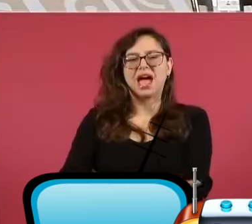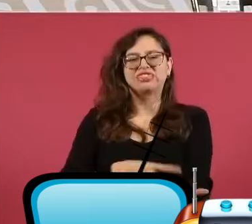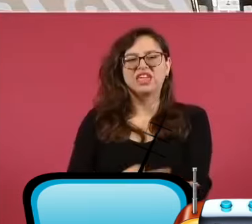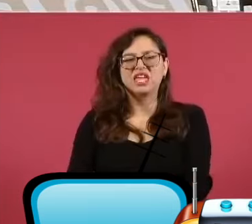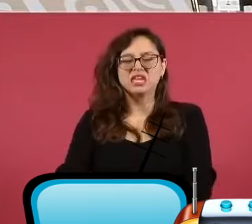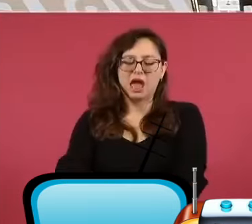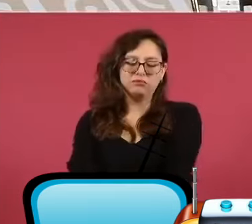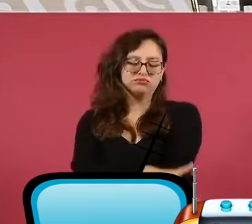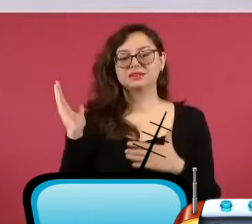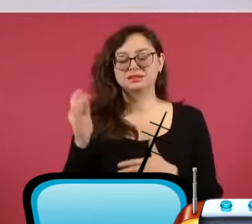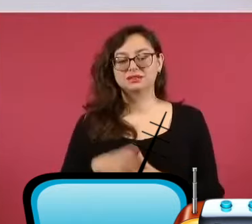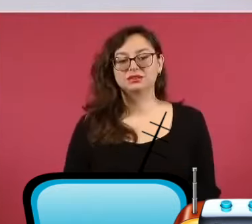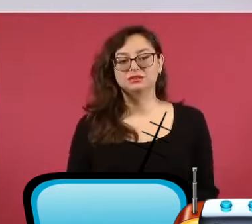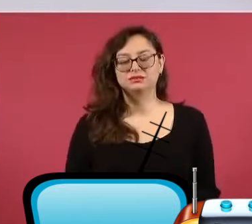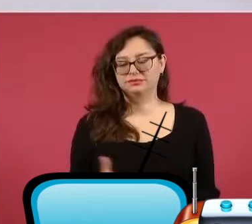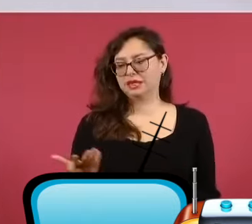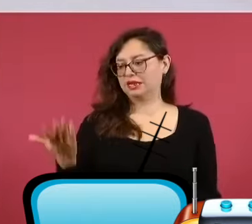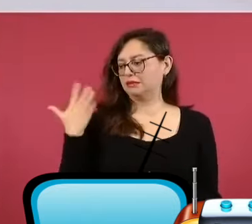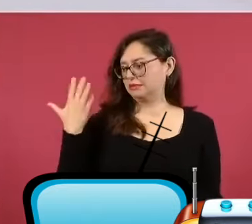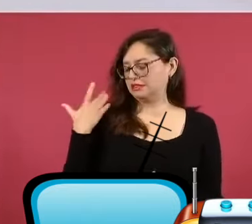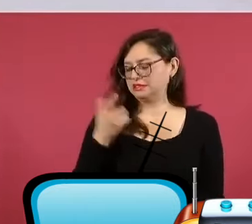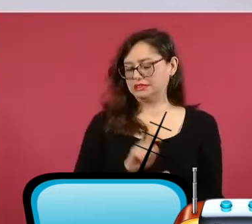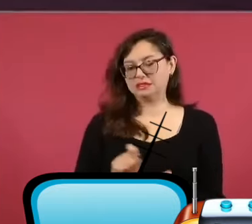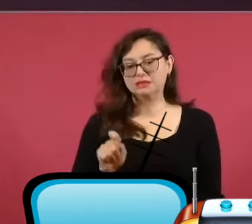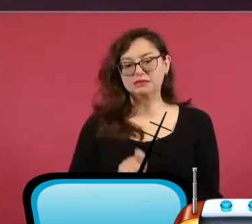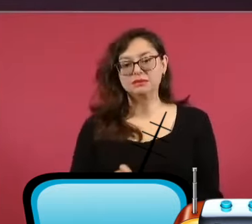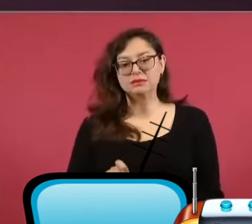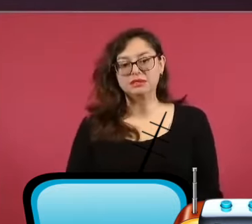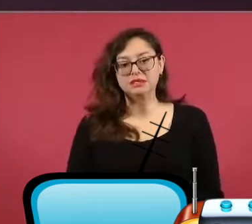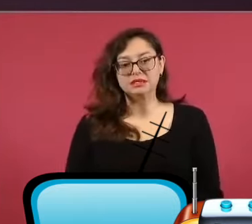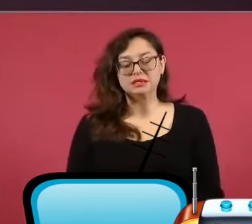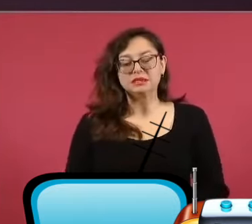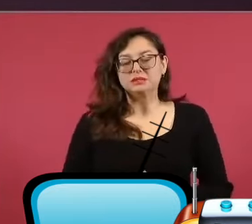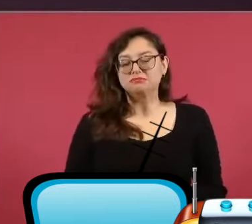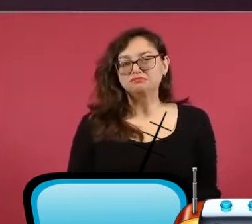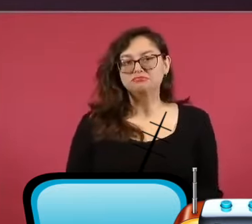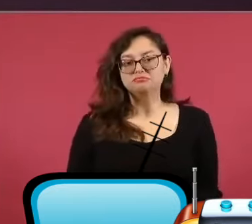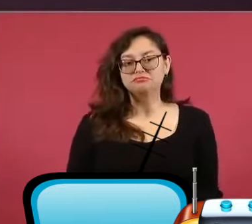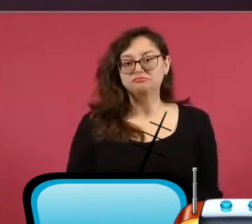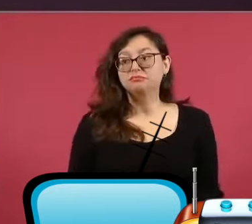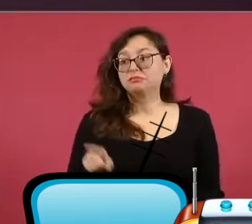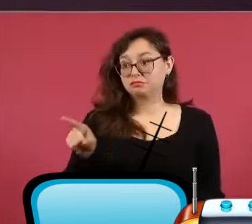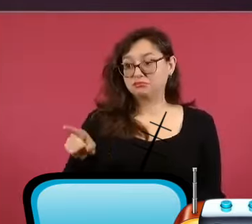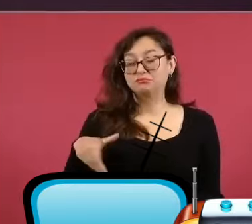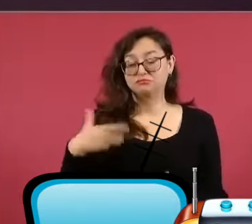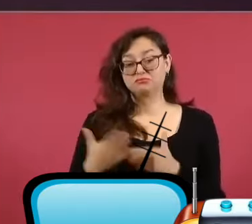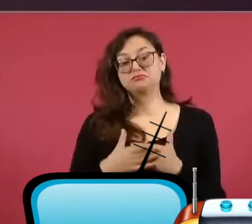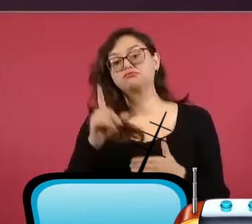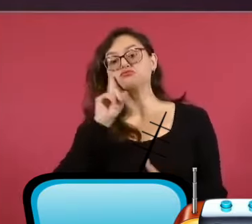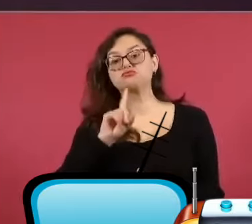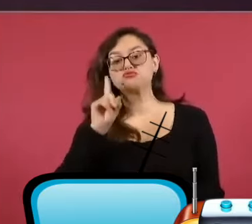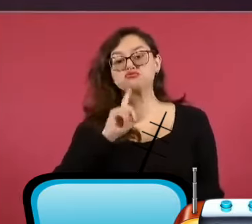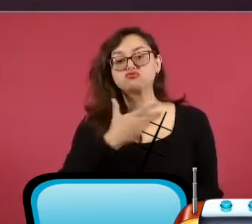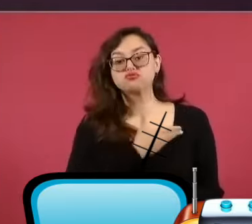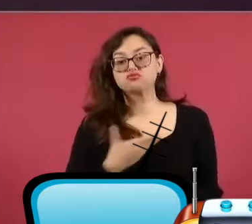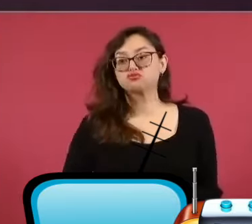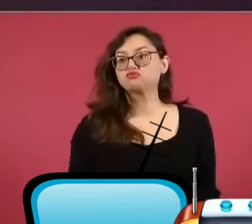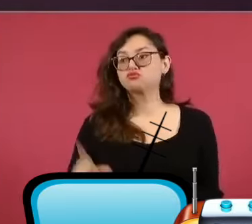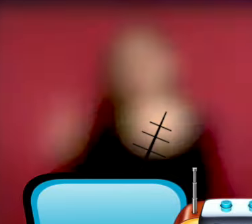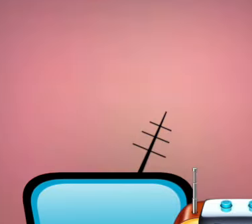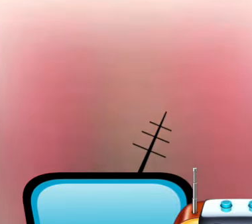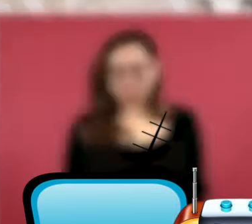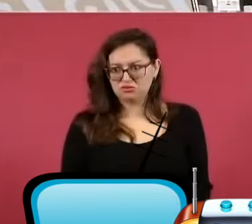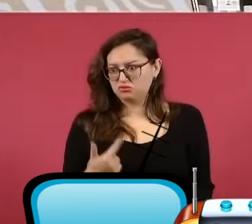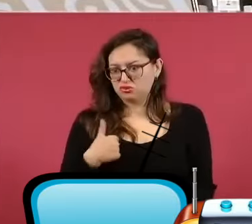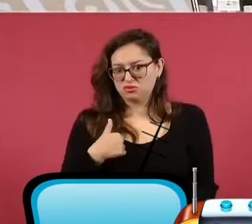una presidenta y se puso a las órdenes de Claudia Sheinbaum. Yo seré para ella como presidenta una leal